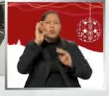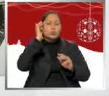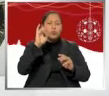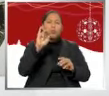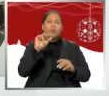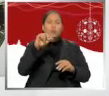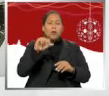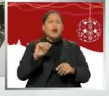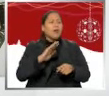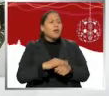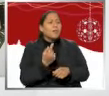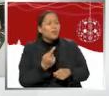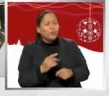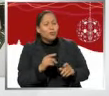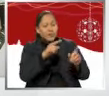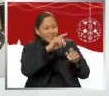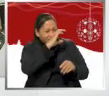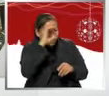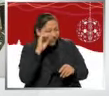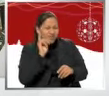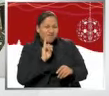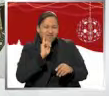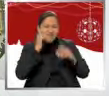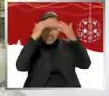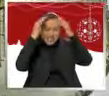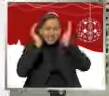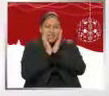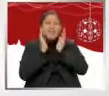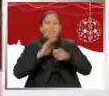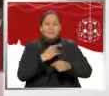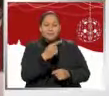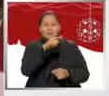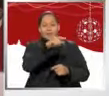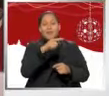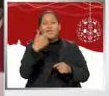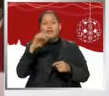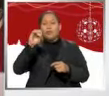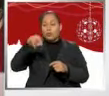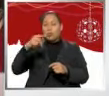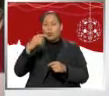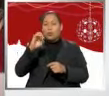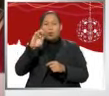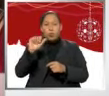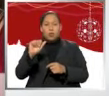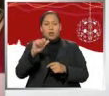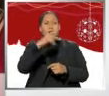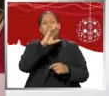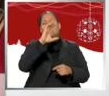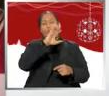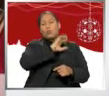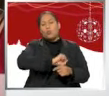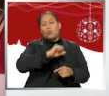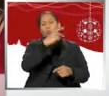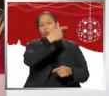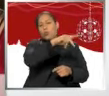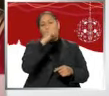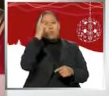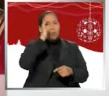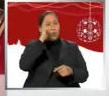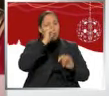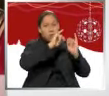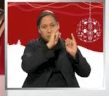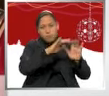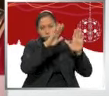porque Sor Juana con Carlos de Sigüenza y Góngora eran sumamente devotos de la Virgen de Guadalupe.